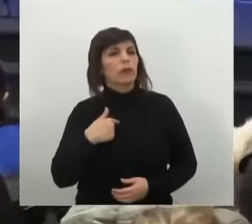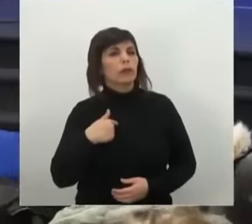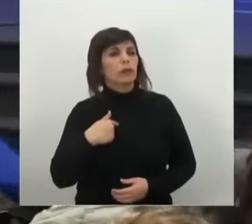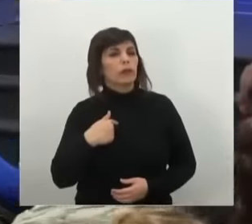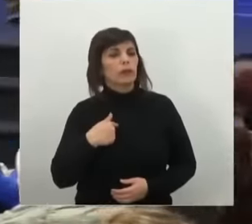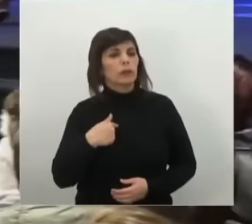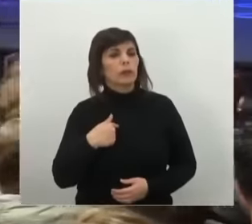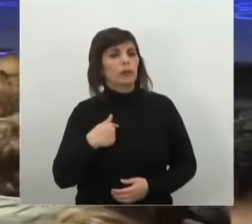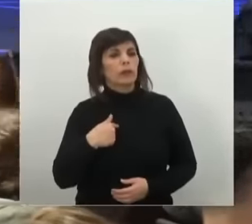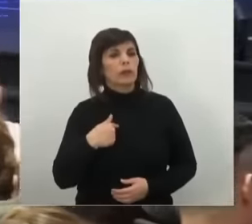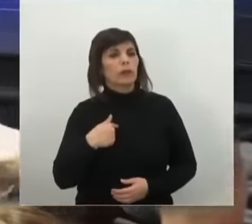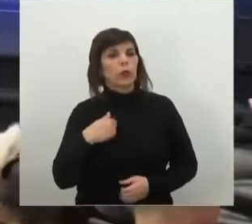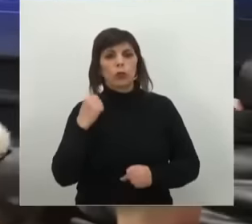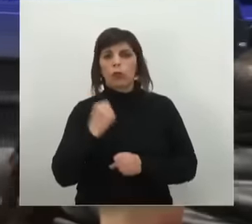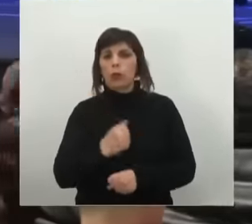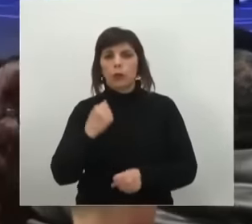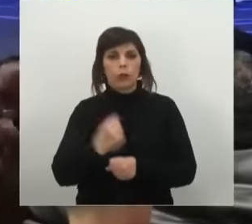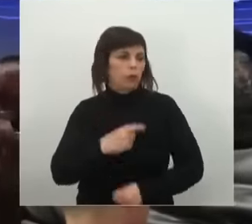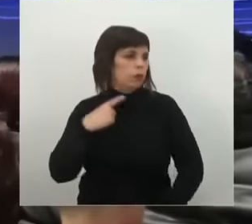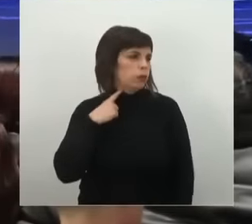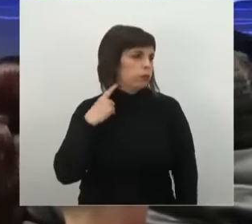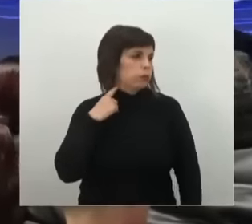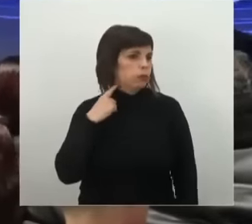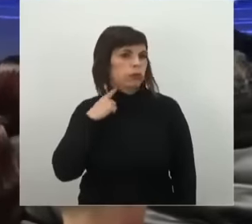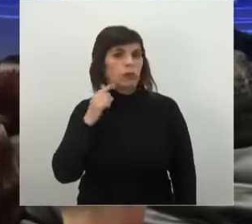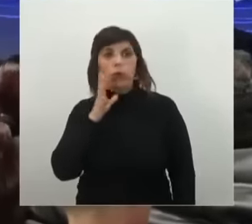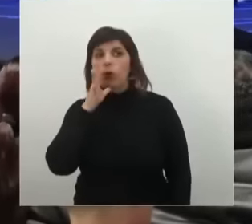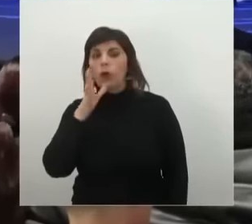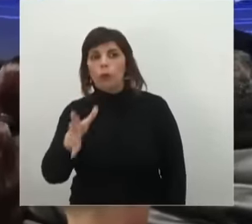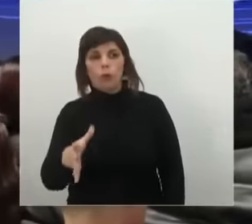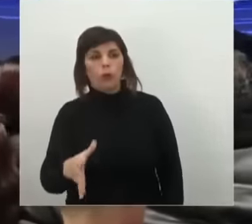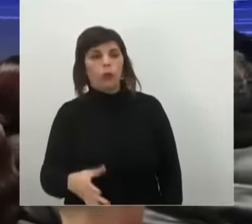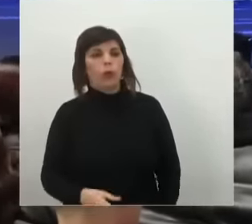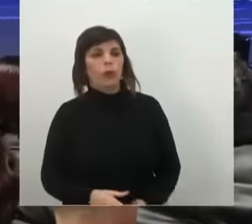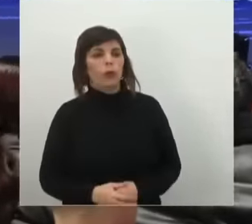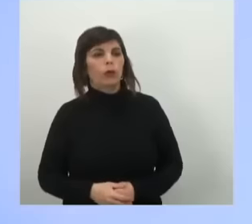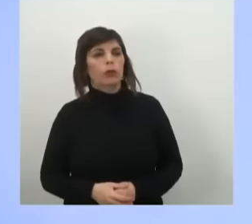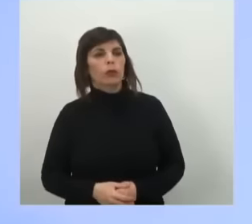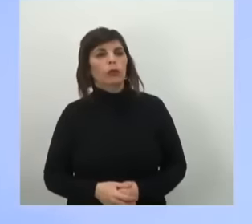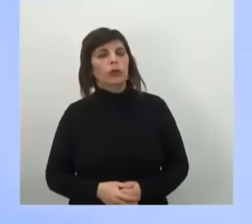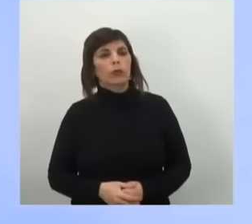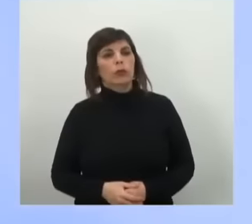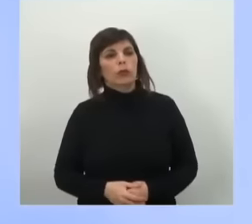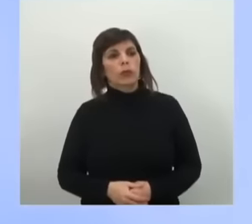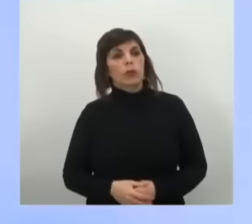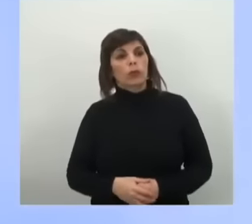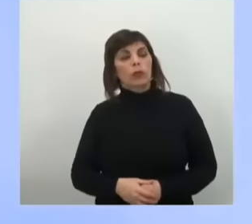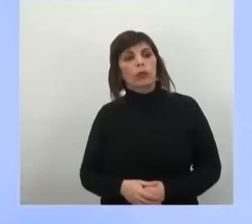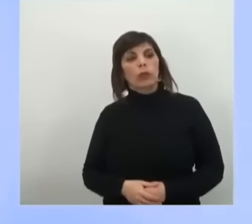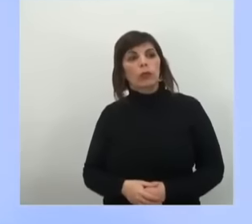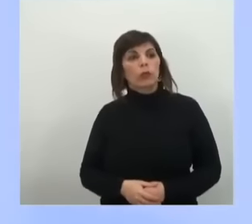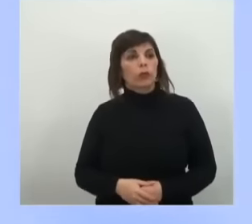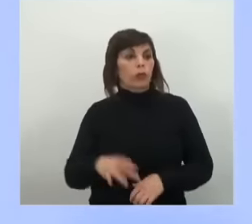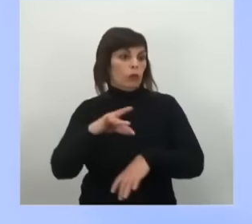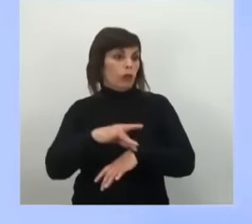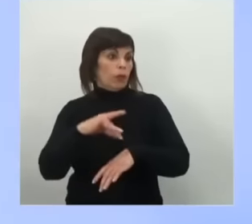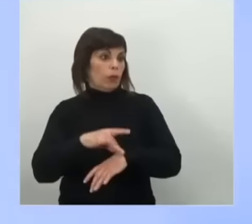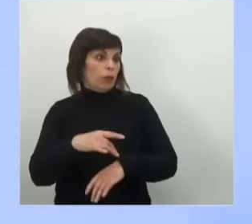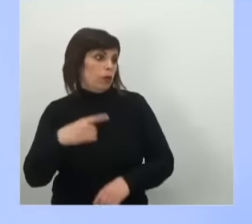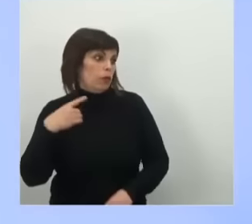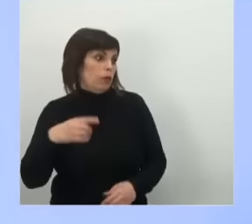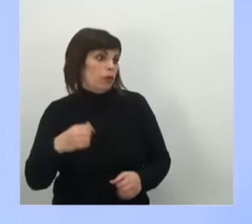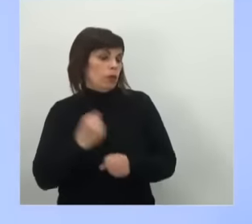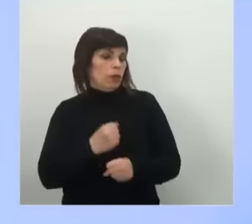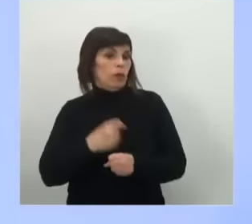mucho mucho trabajo porque el estar fuera perdí mucho trabajo y nosotros trabajamos